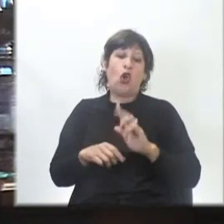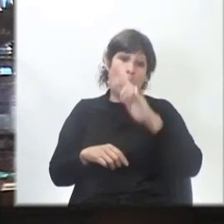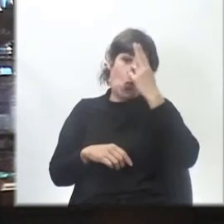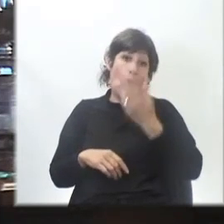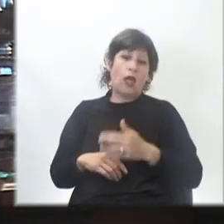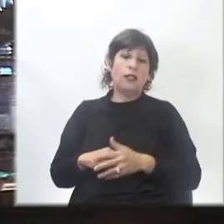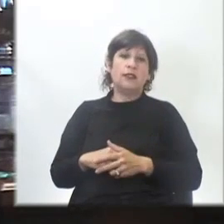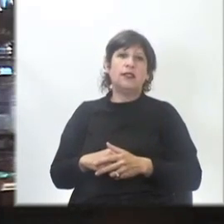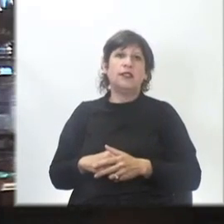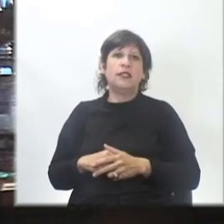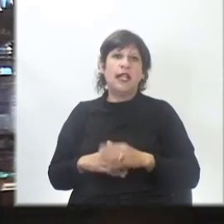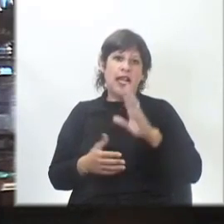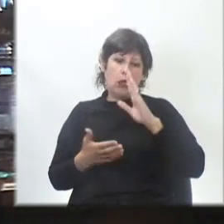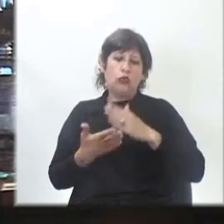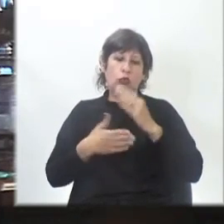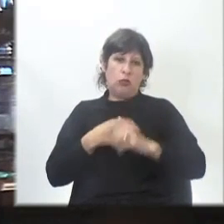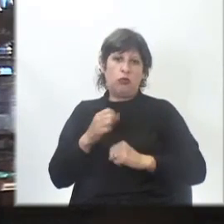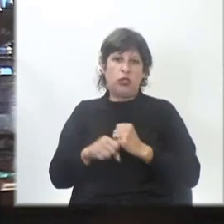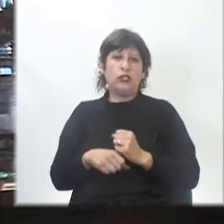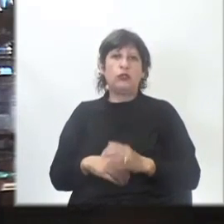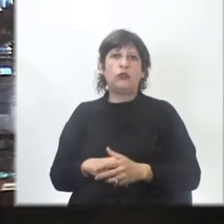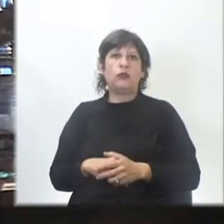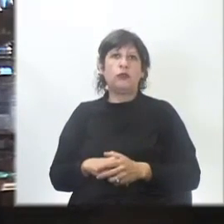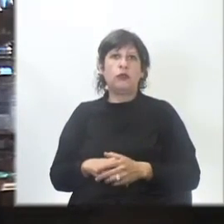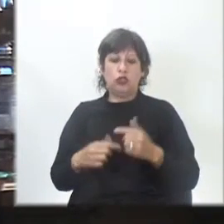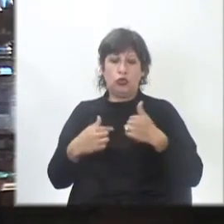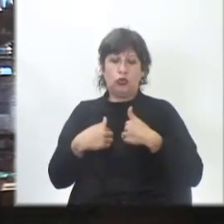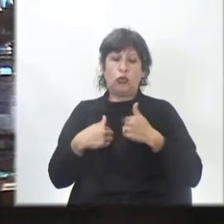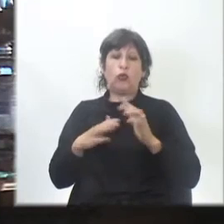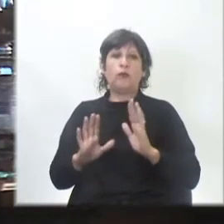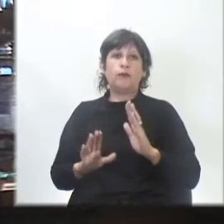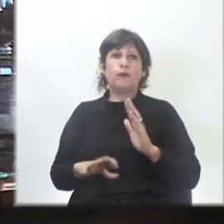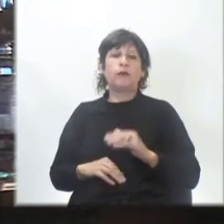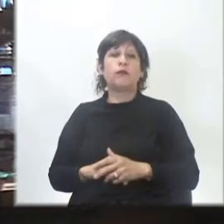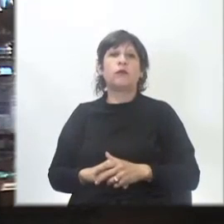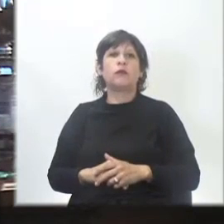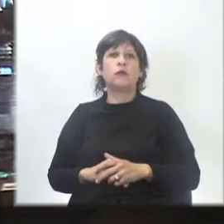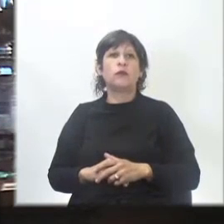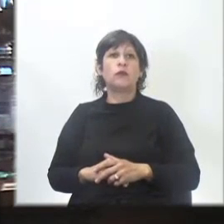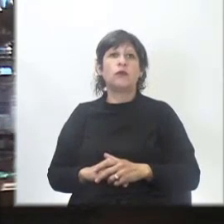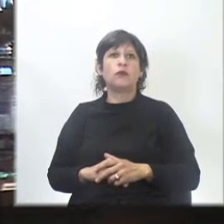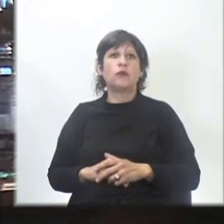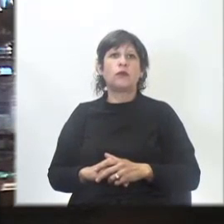Uruguay en los últimos años. Yo, presidente,